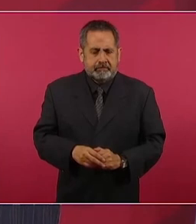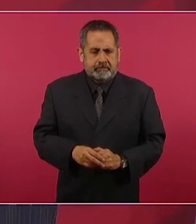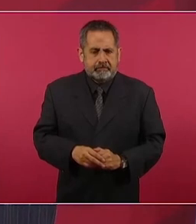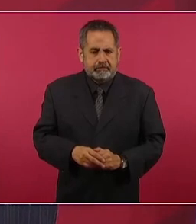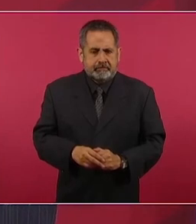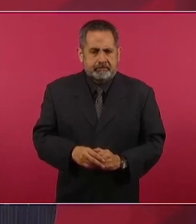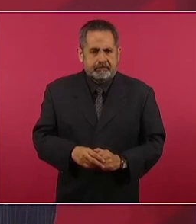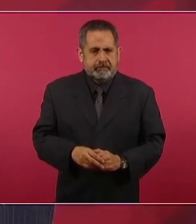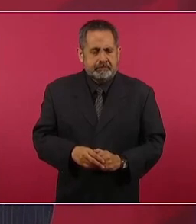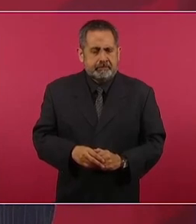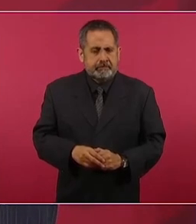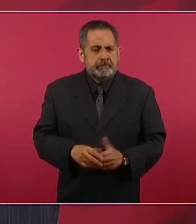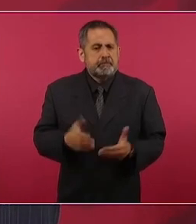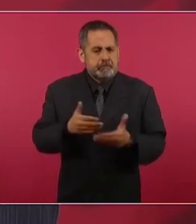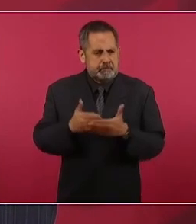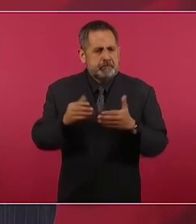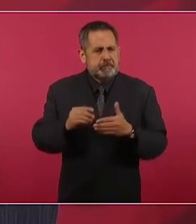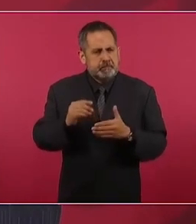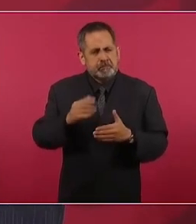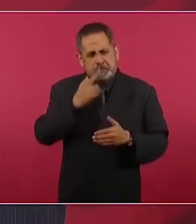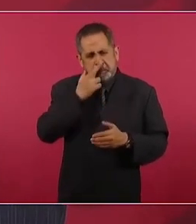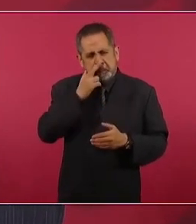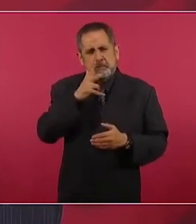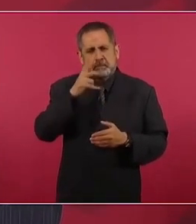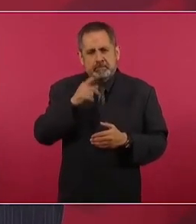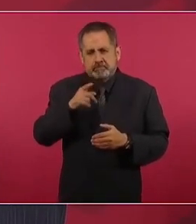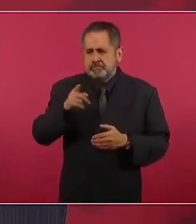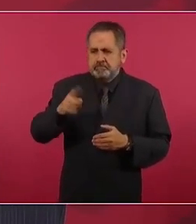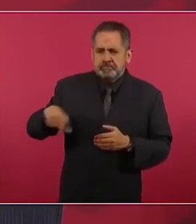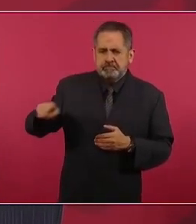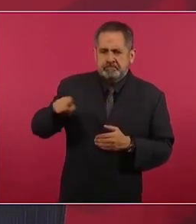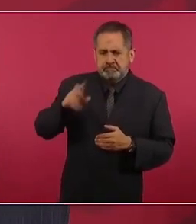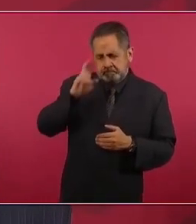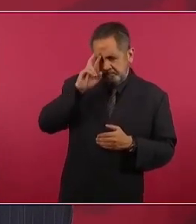Ahora ha habido más respeto.